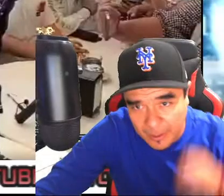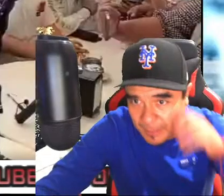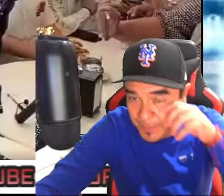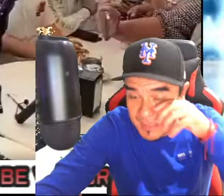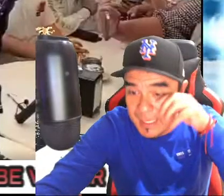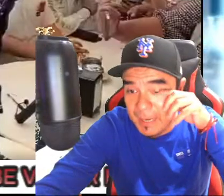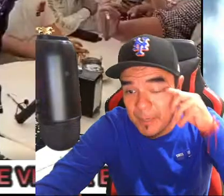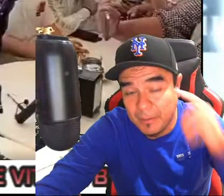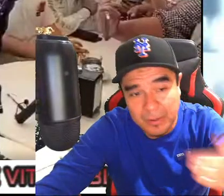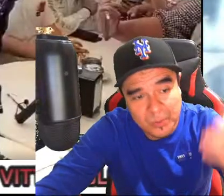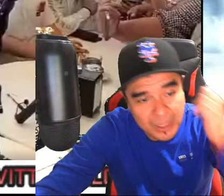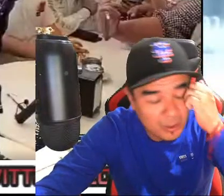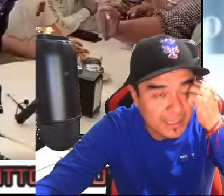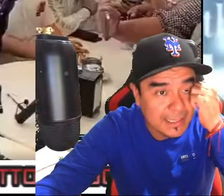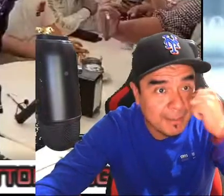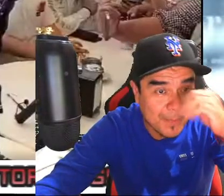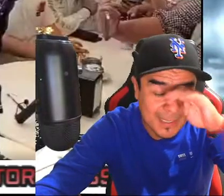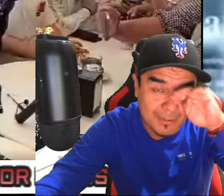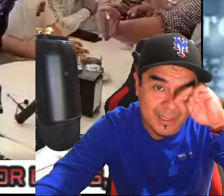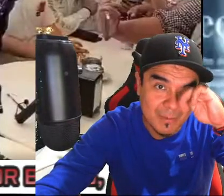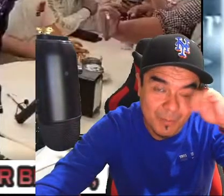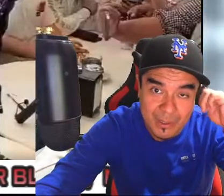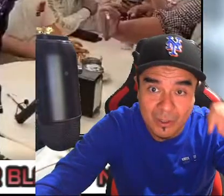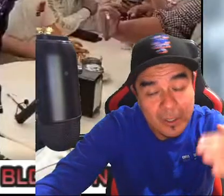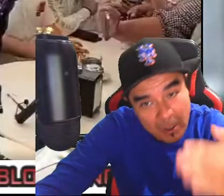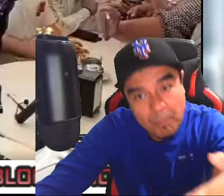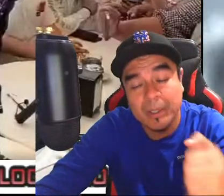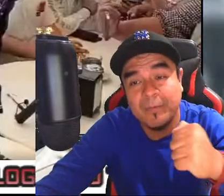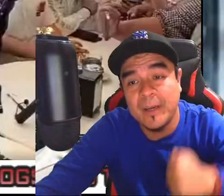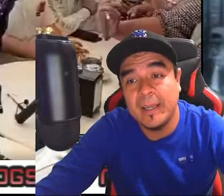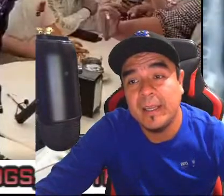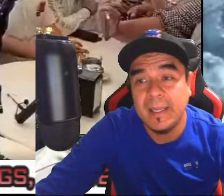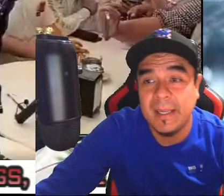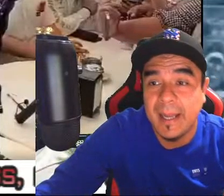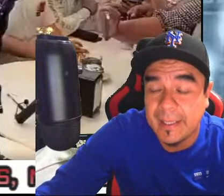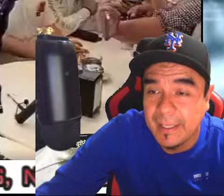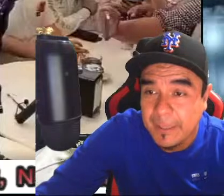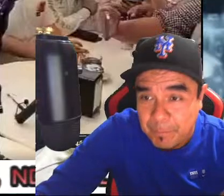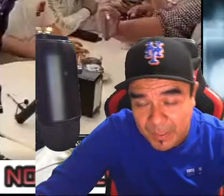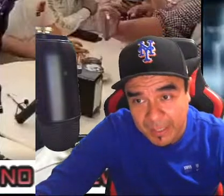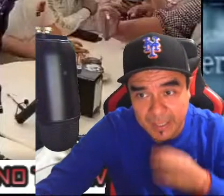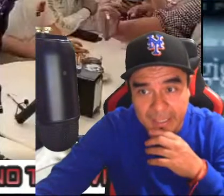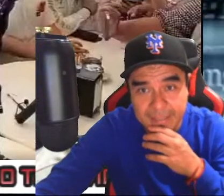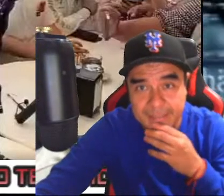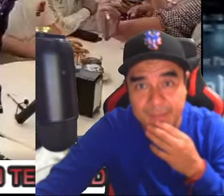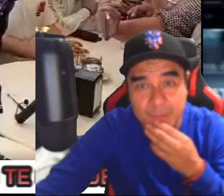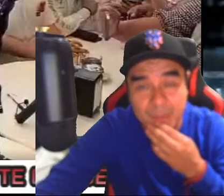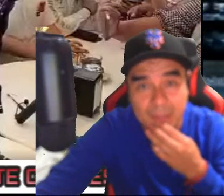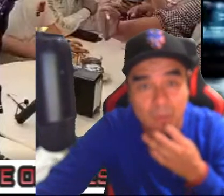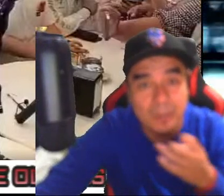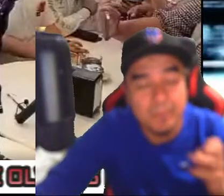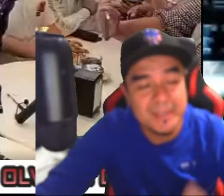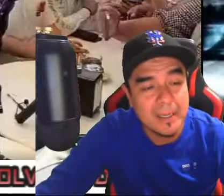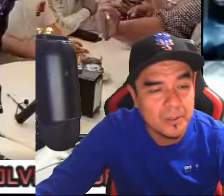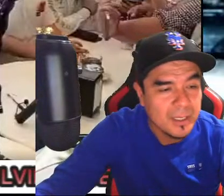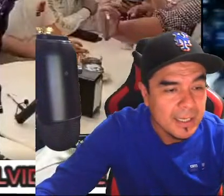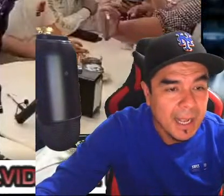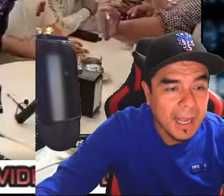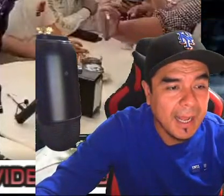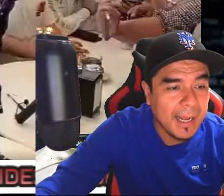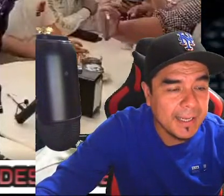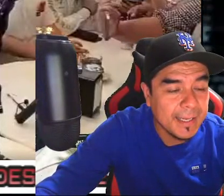esta rueda de prensa. Bueno, vamos a escuchar lo que estaba pasando en ese momento, porque fue en ese momento cuando